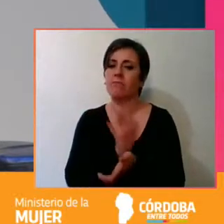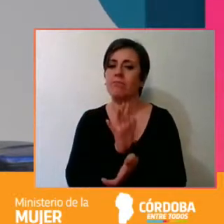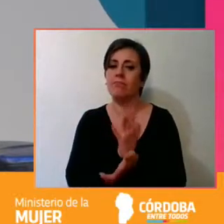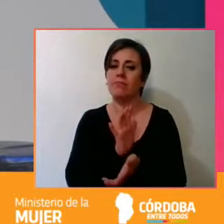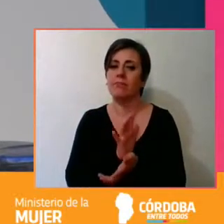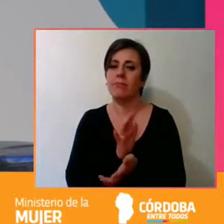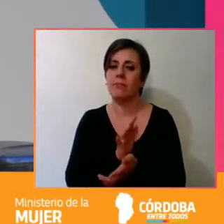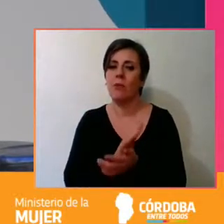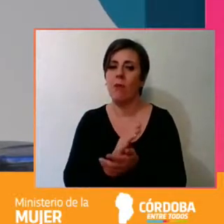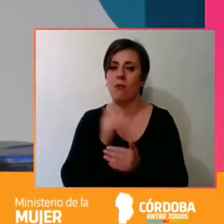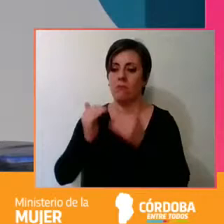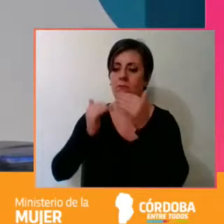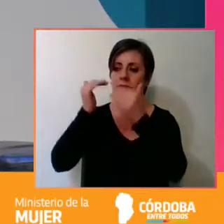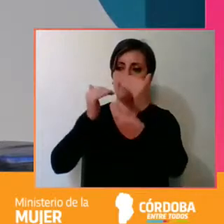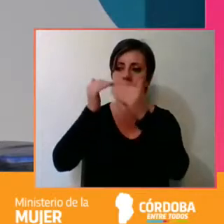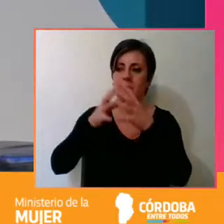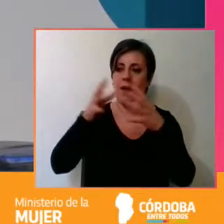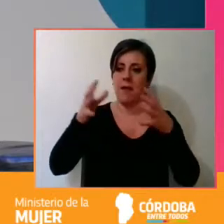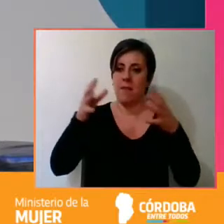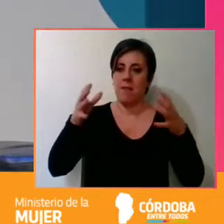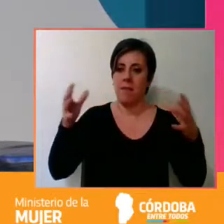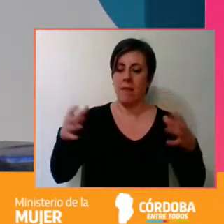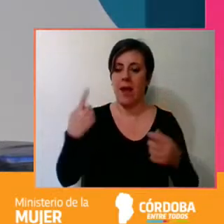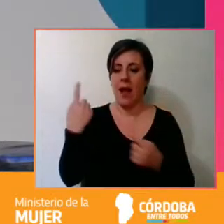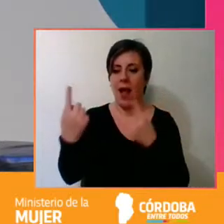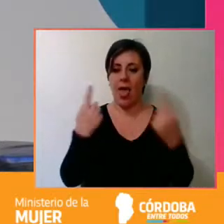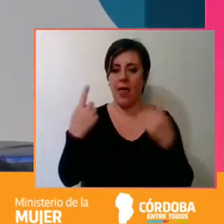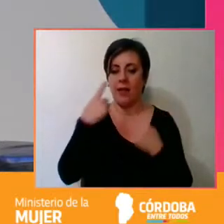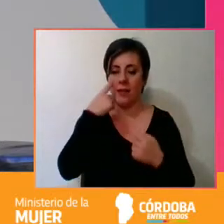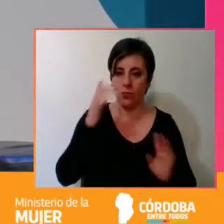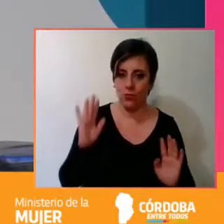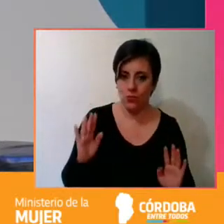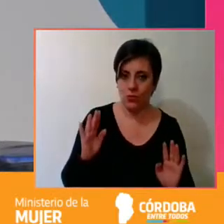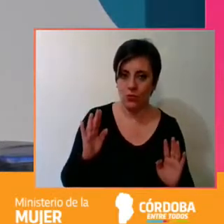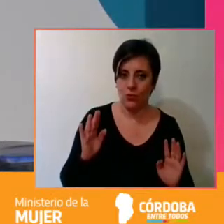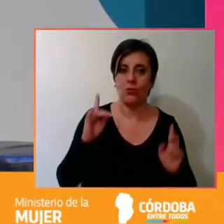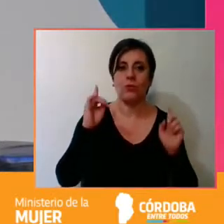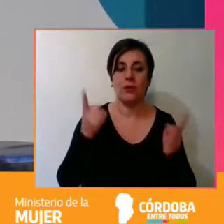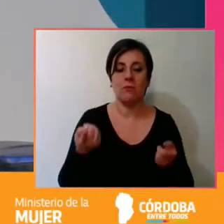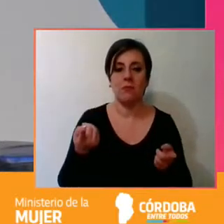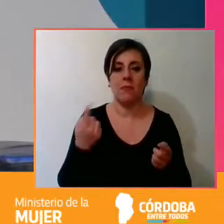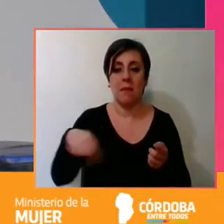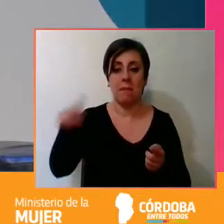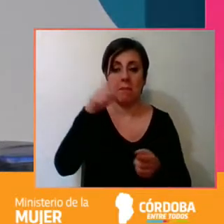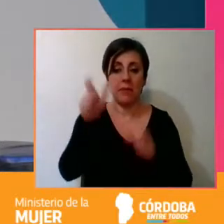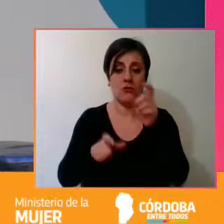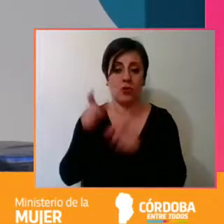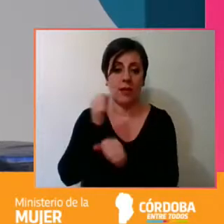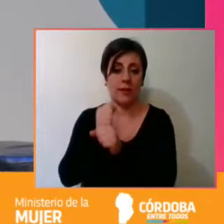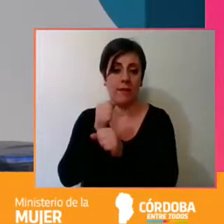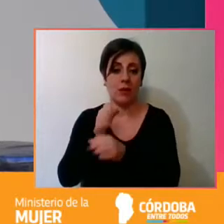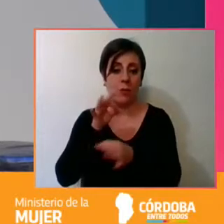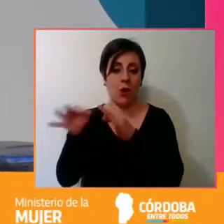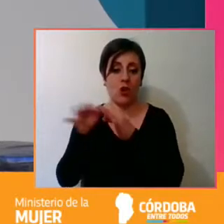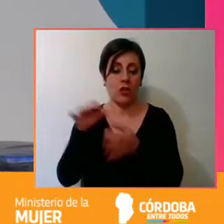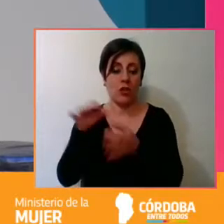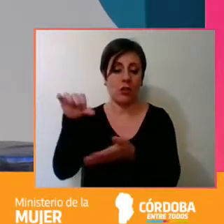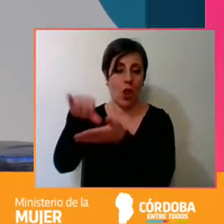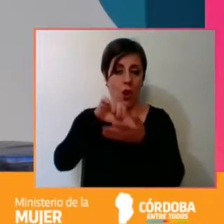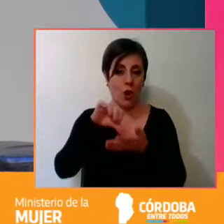crecimiento para cada organización y sobre todo para quienes están trabajando en proyectos locales. Así que